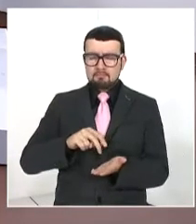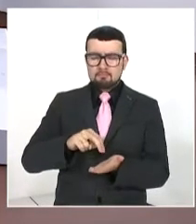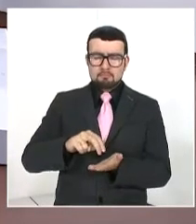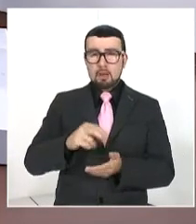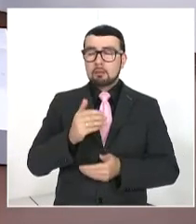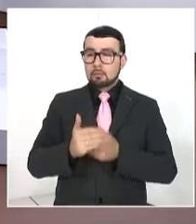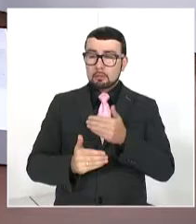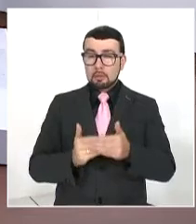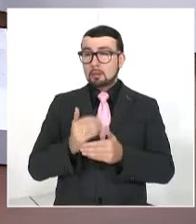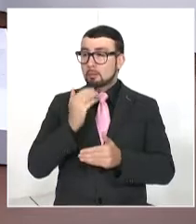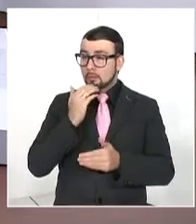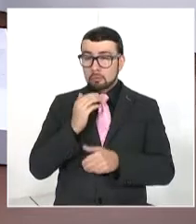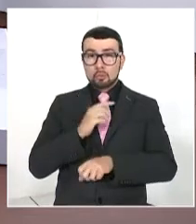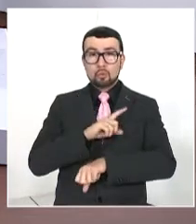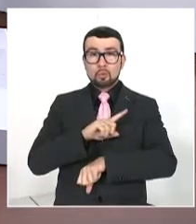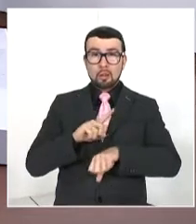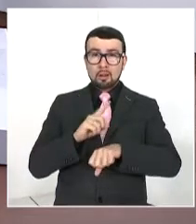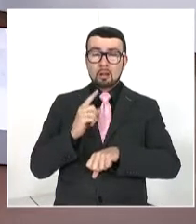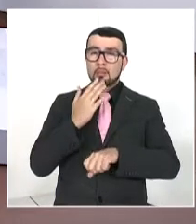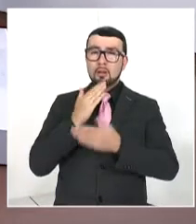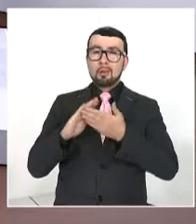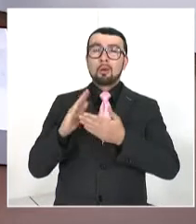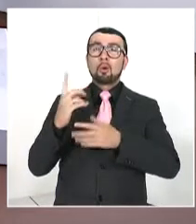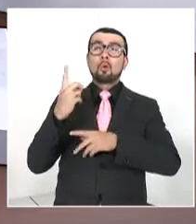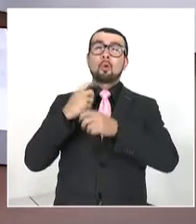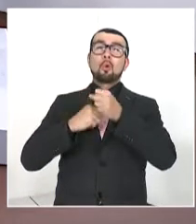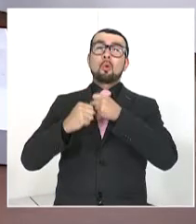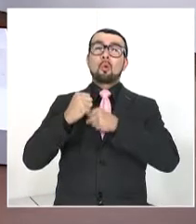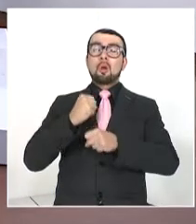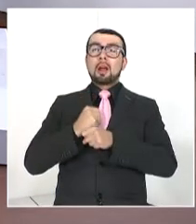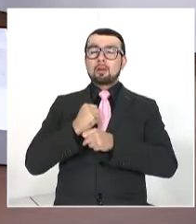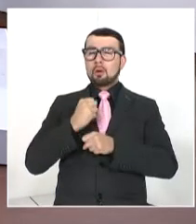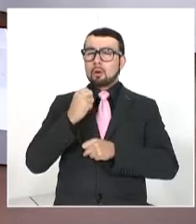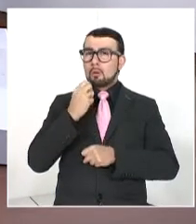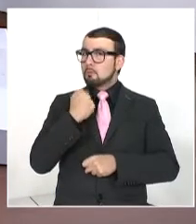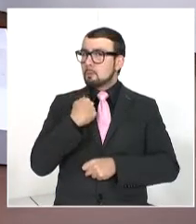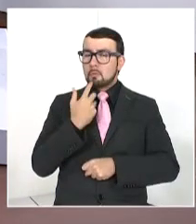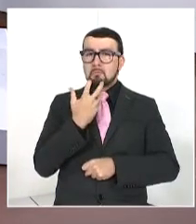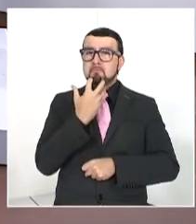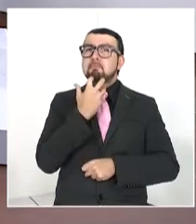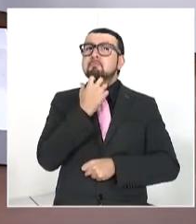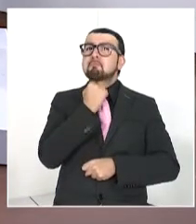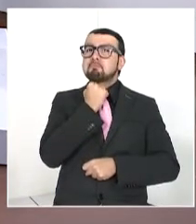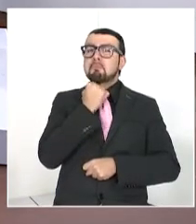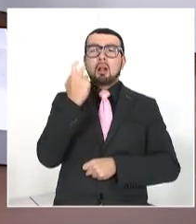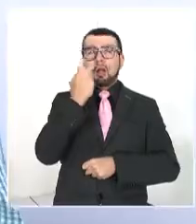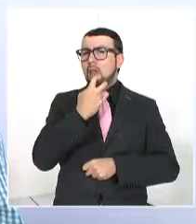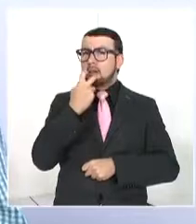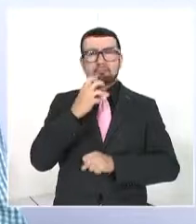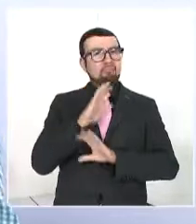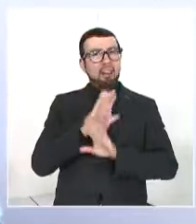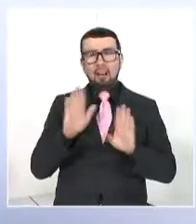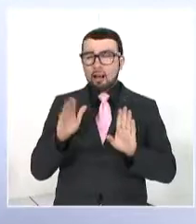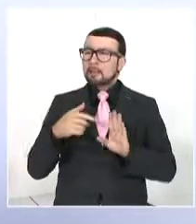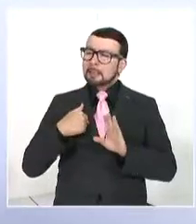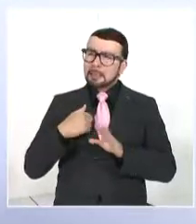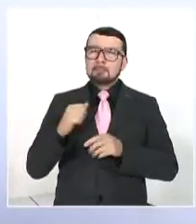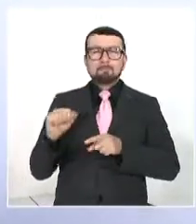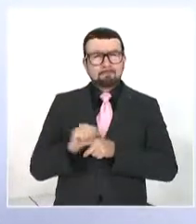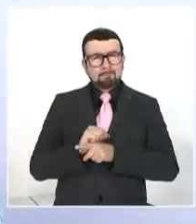una hora, eso un año hablando mudo, entonces terapia,